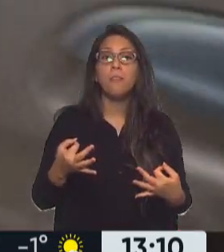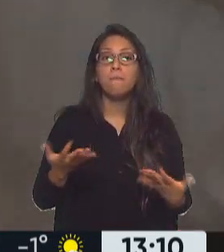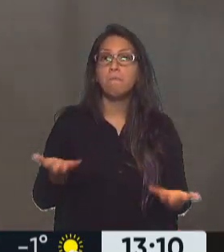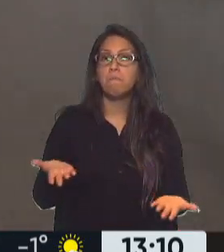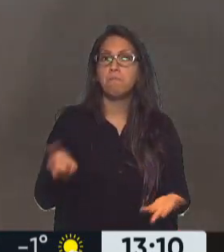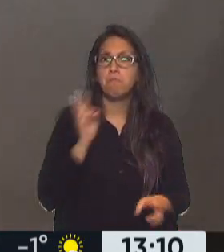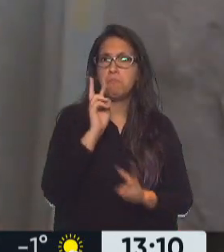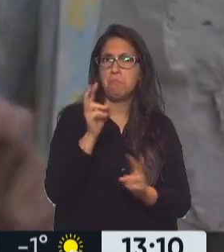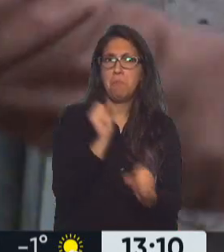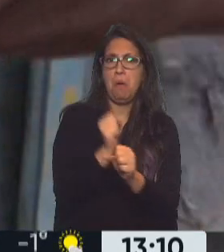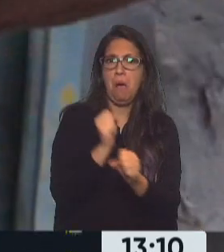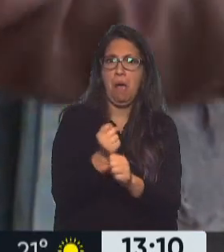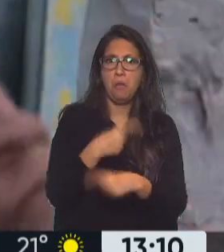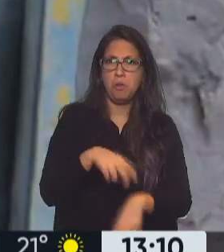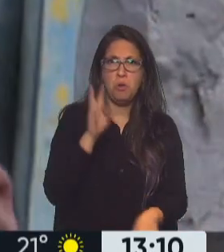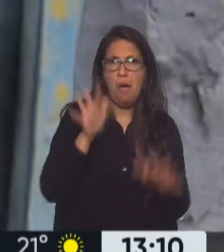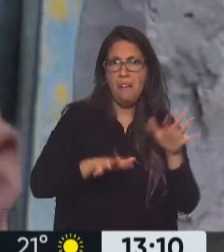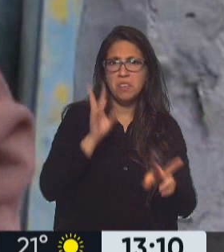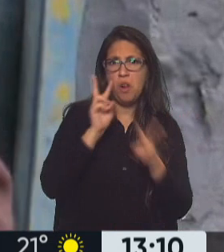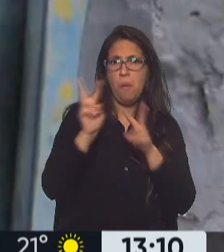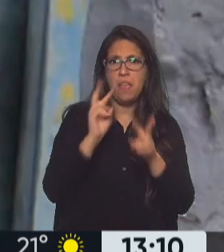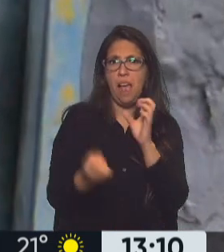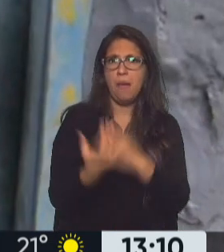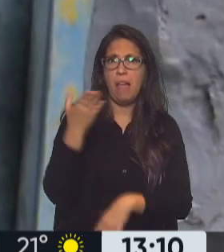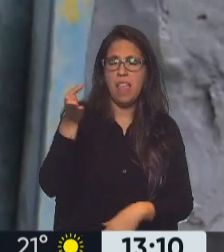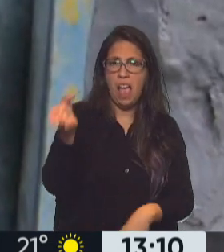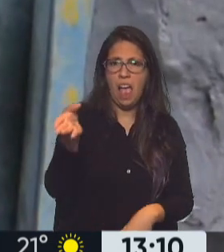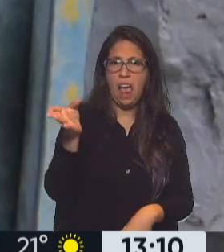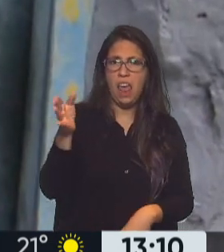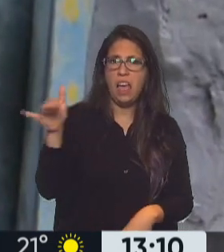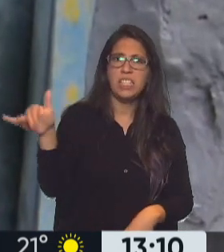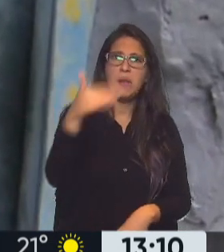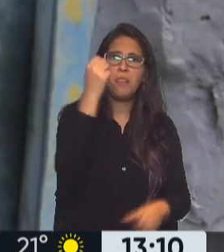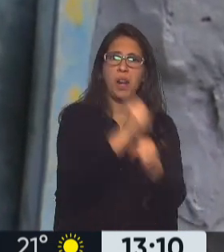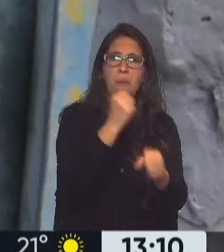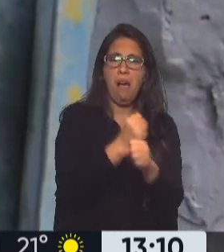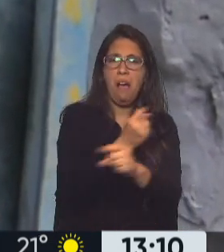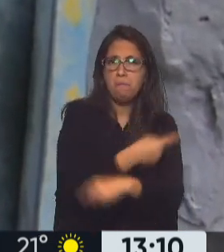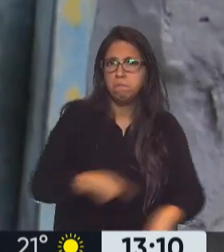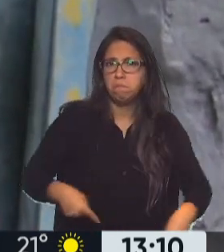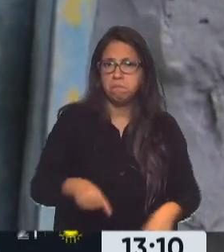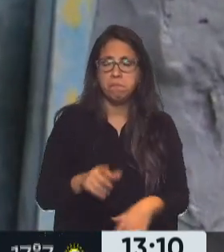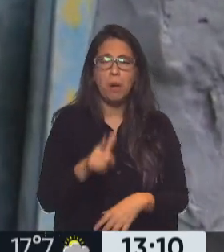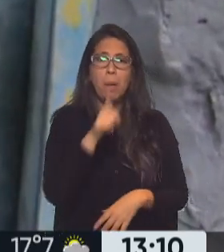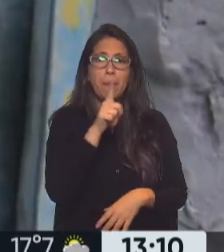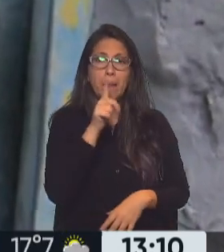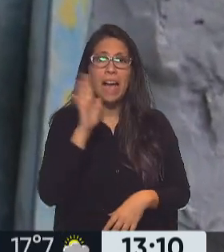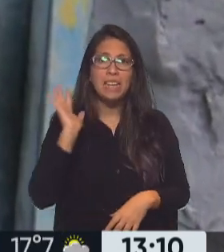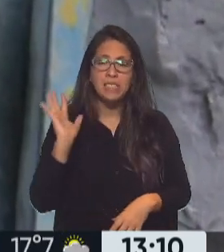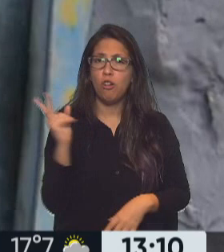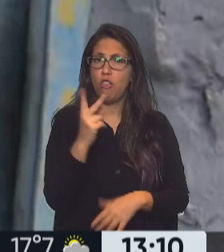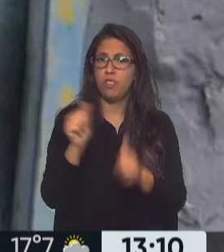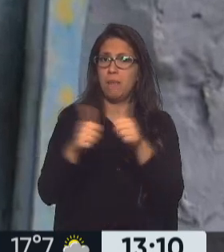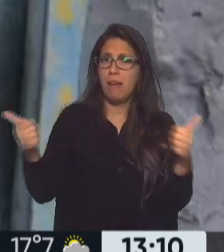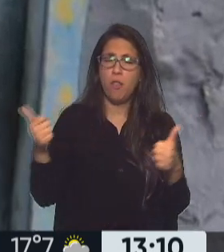laburaba y todo. Yo a veces lo veía a la mañana, salí que iba a trabajar y todo. Aparentemente, aunque estaban separados,